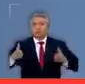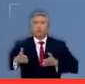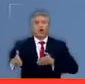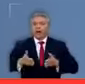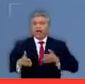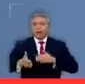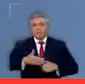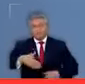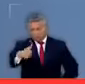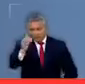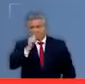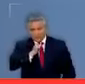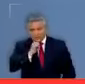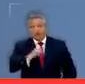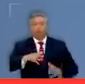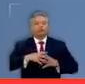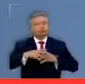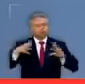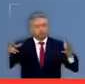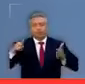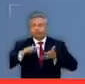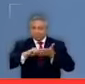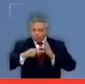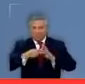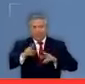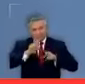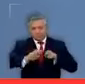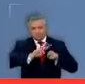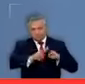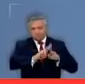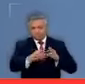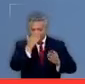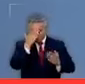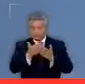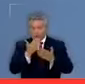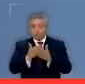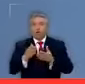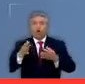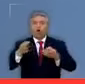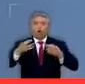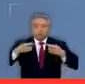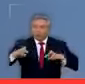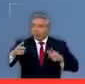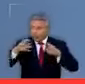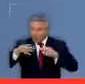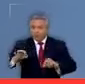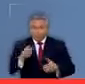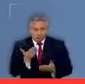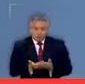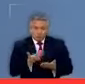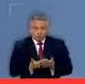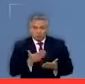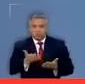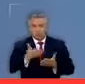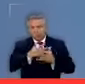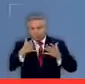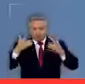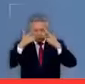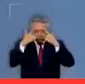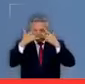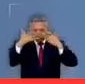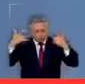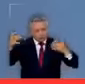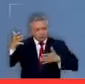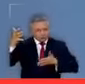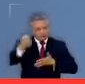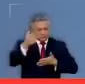recorrer, muchos problemas por enfrentar, muchas oportunidades por aprovechar y muchos sueños por cumplir.